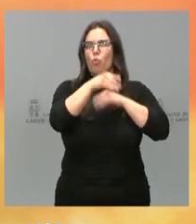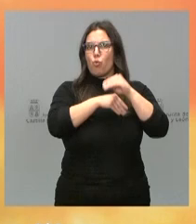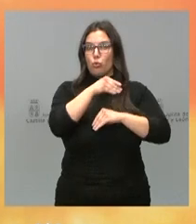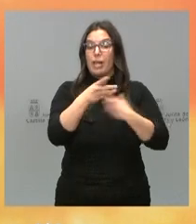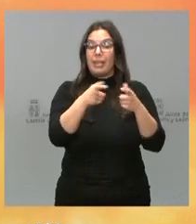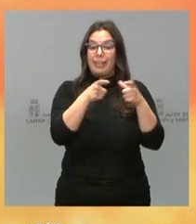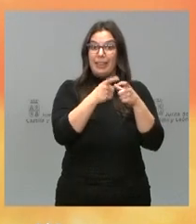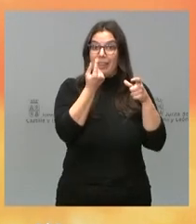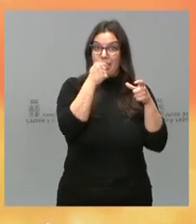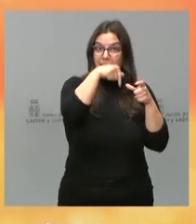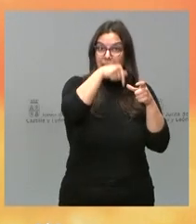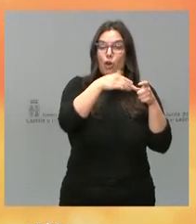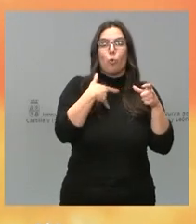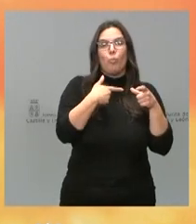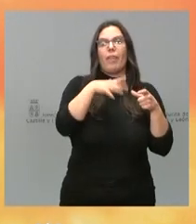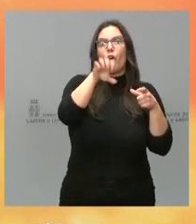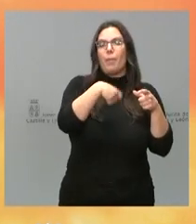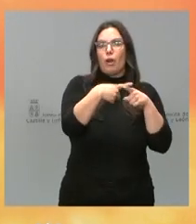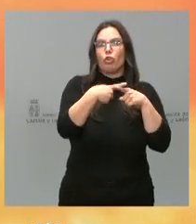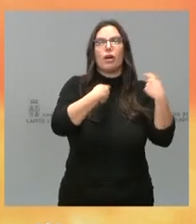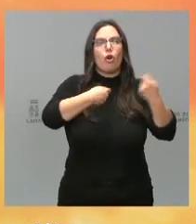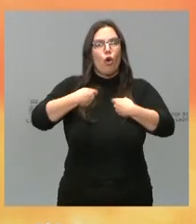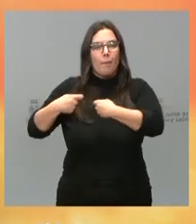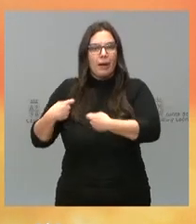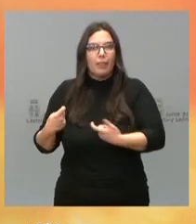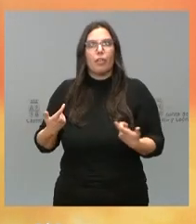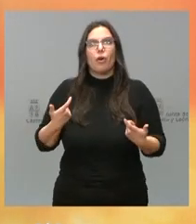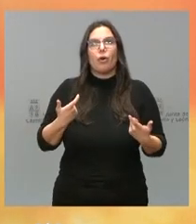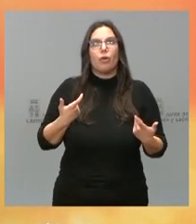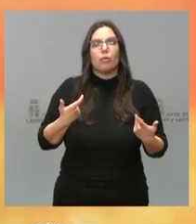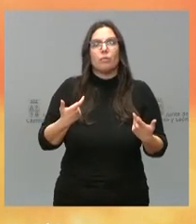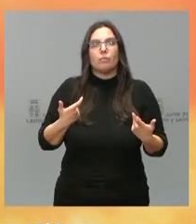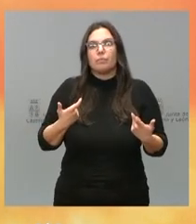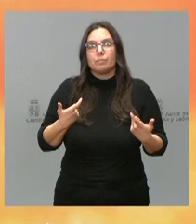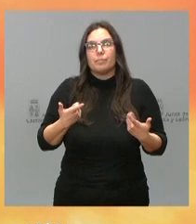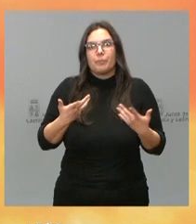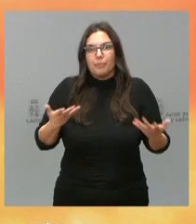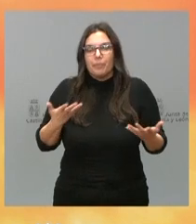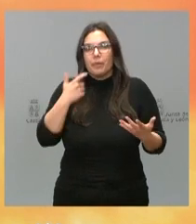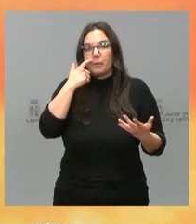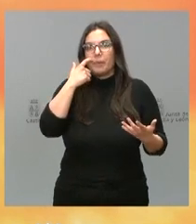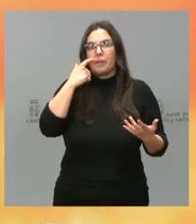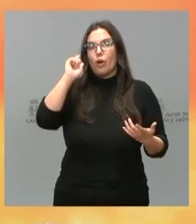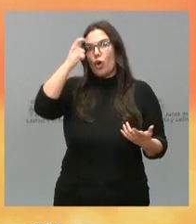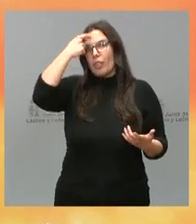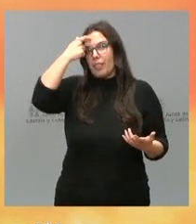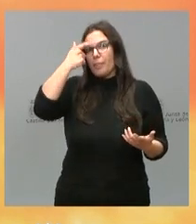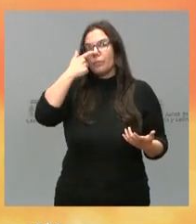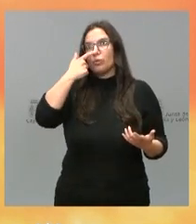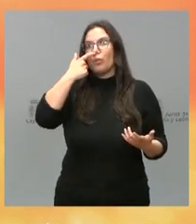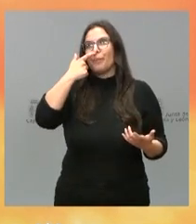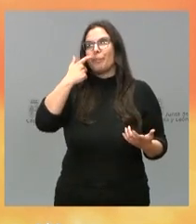ese dinero en el comercio en las el concepto no es